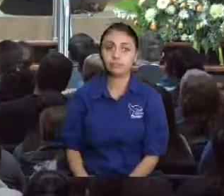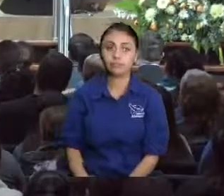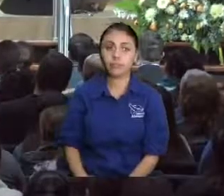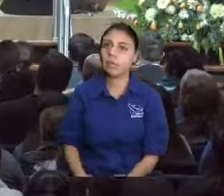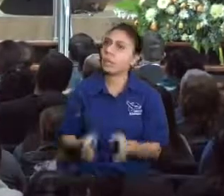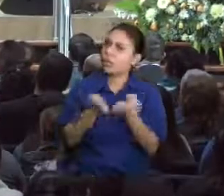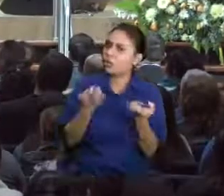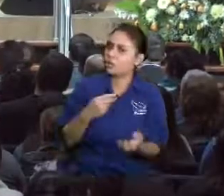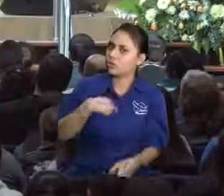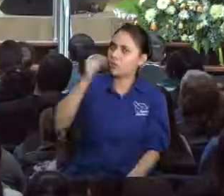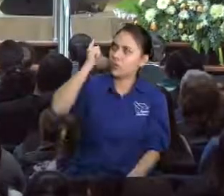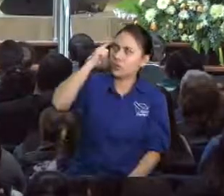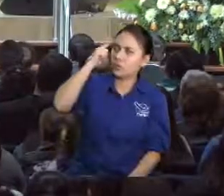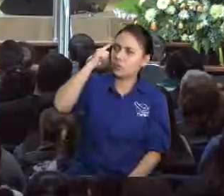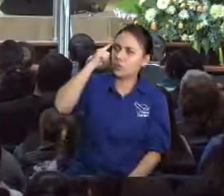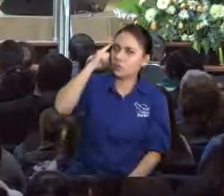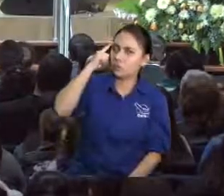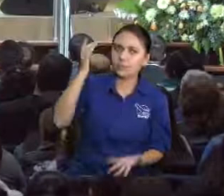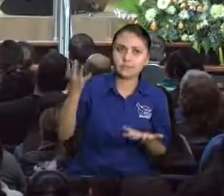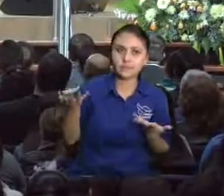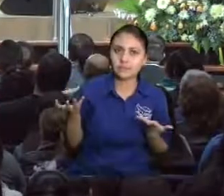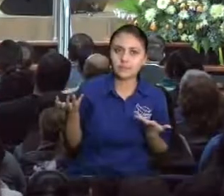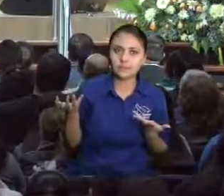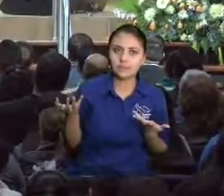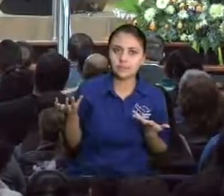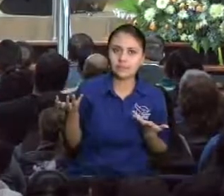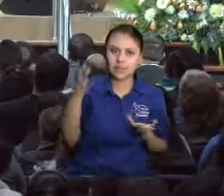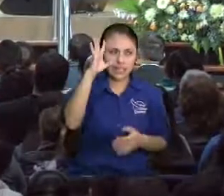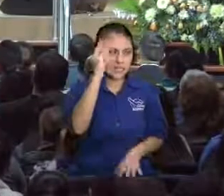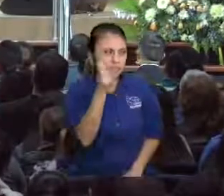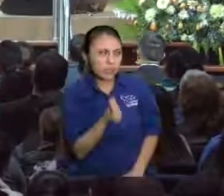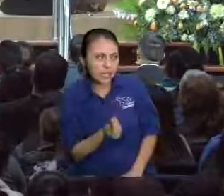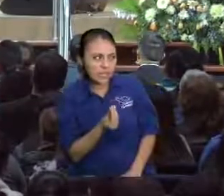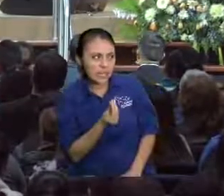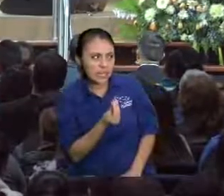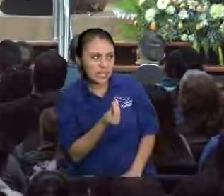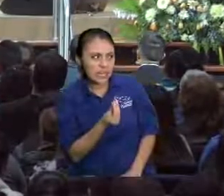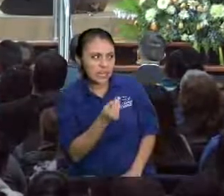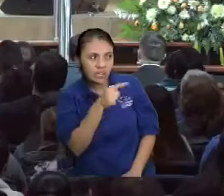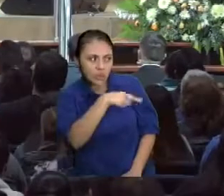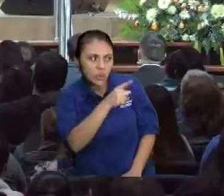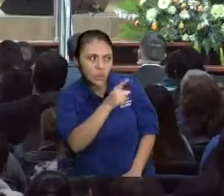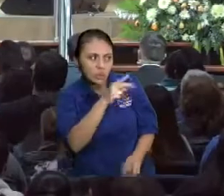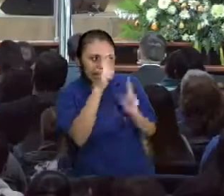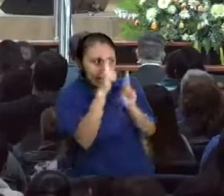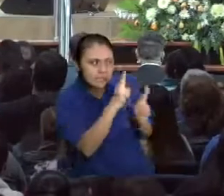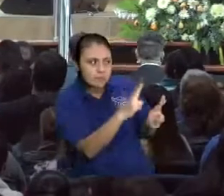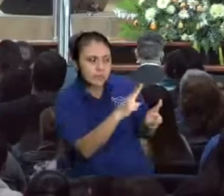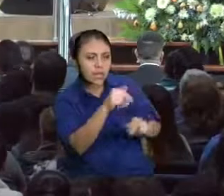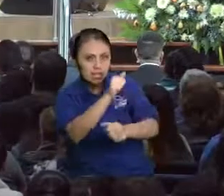Entonces yo lo primero que pienso es, ¿y usted por qué no pidió permiso allá sino que aquí?